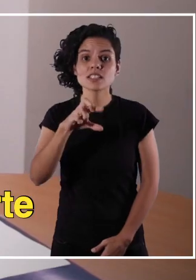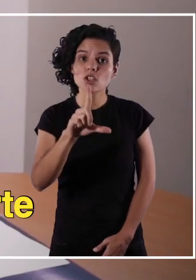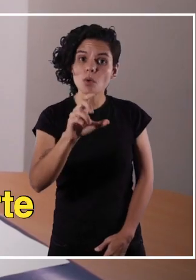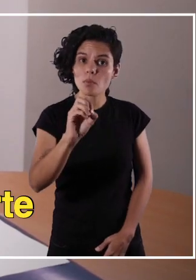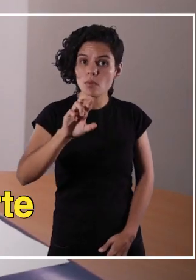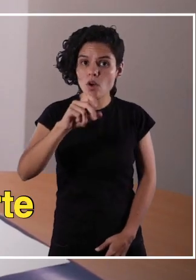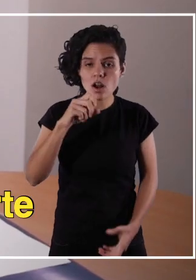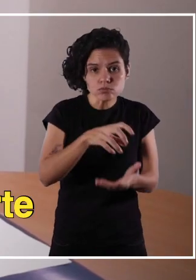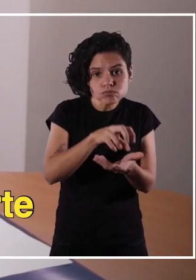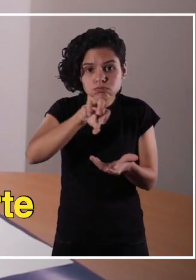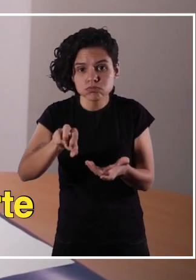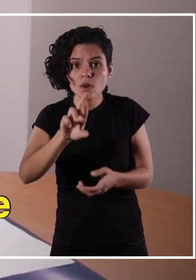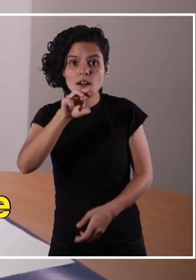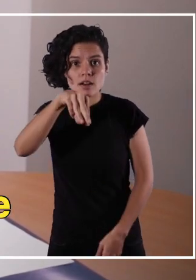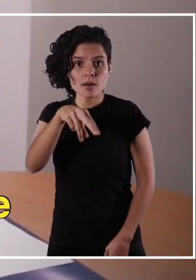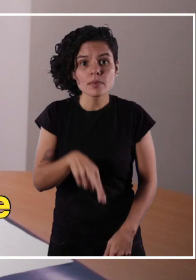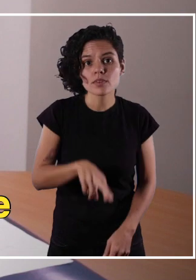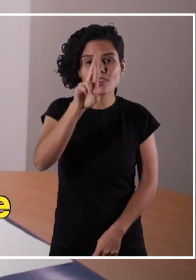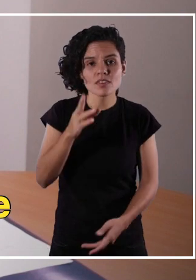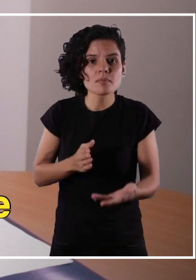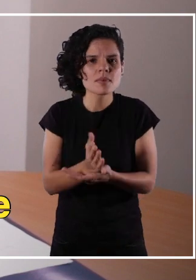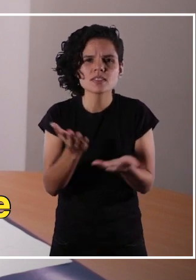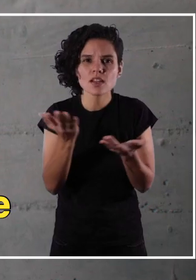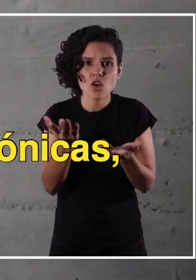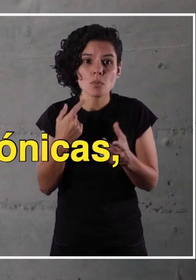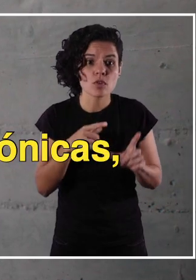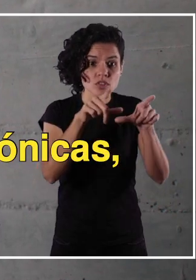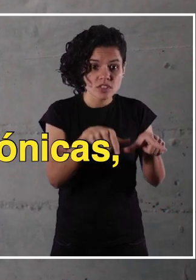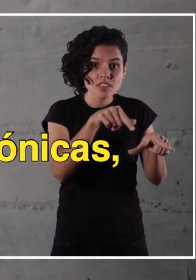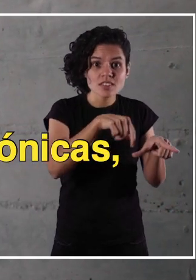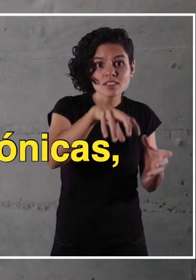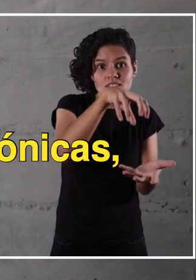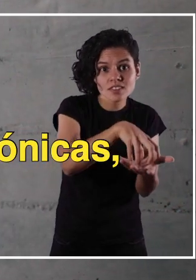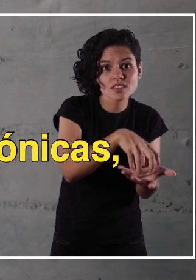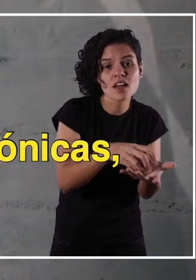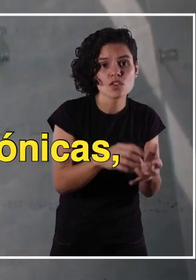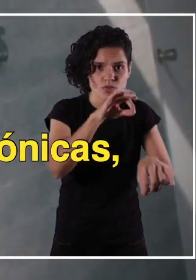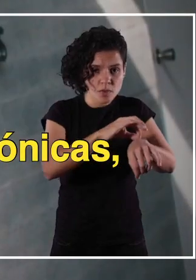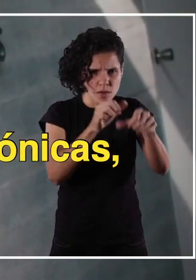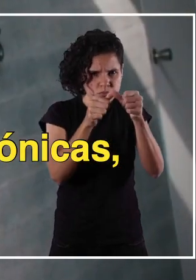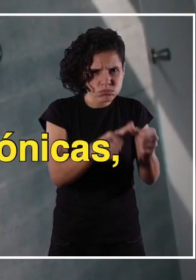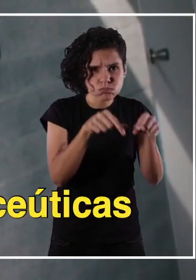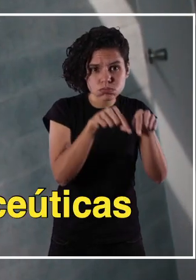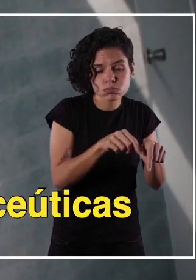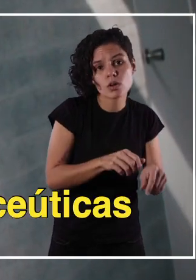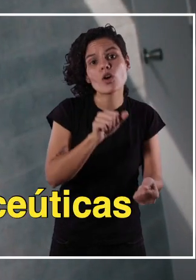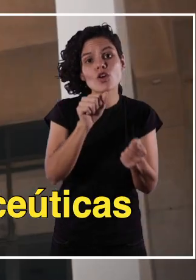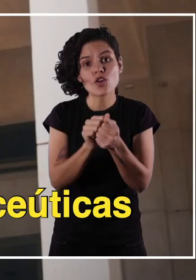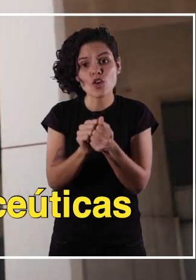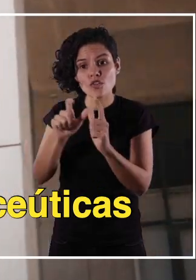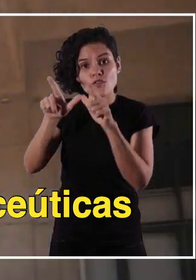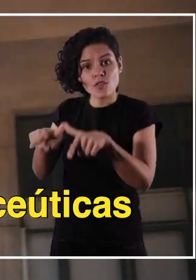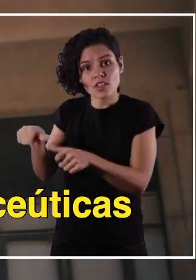El PAR Explora, Región Metropolitana Norte, nace por una alianza estratégica entre el Centro Avanzado de Enfermedades Crónicas, ACTIS, y la